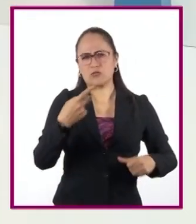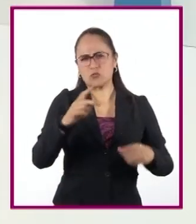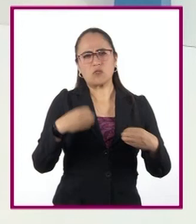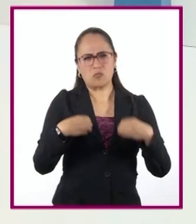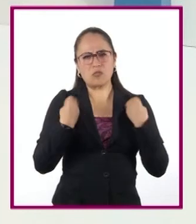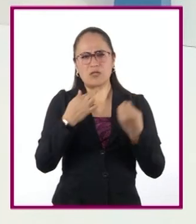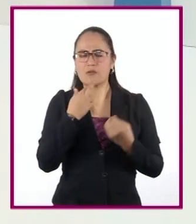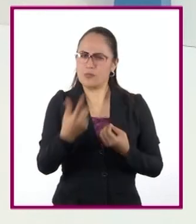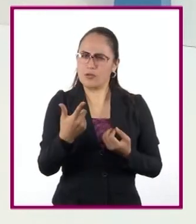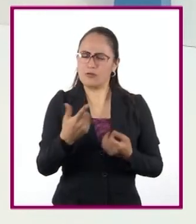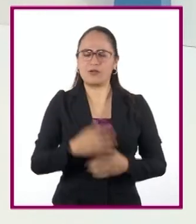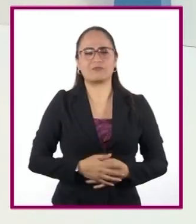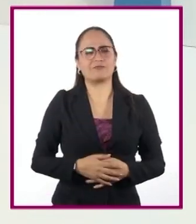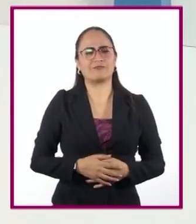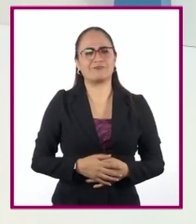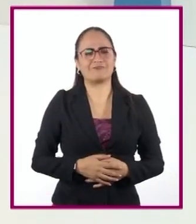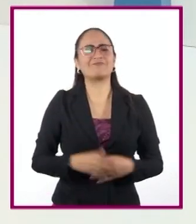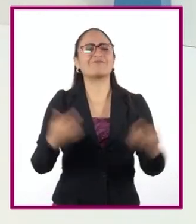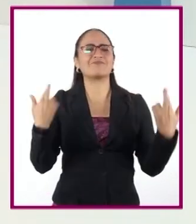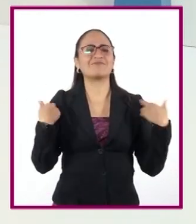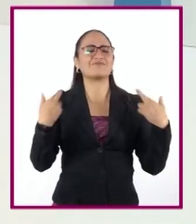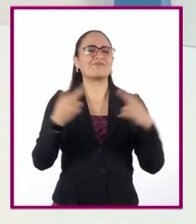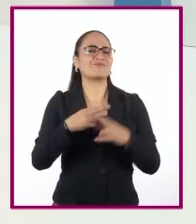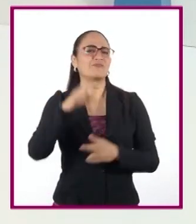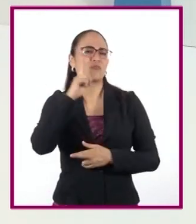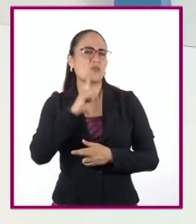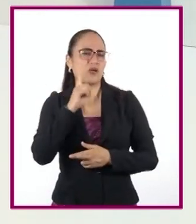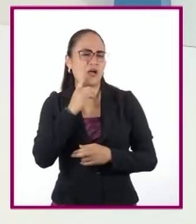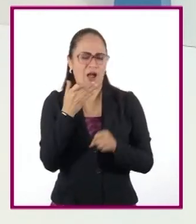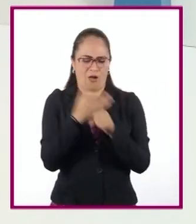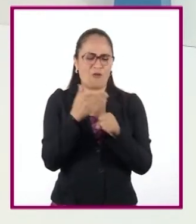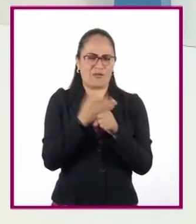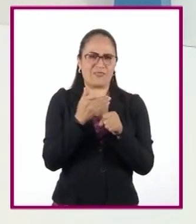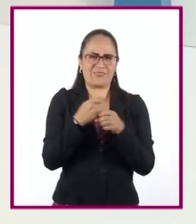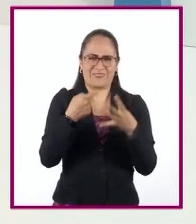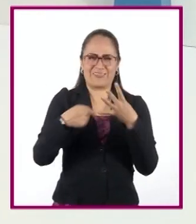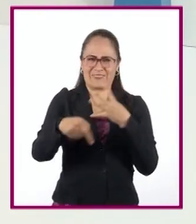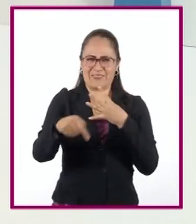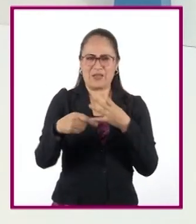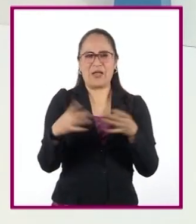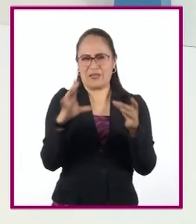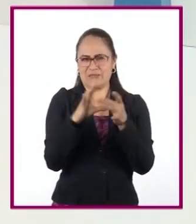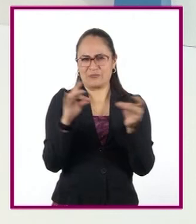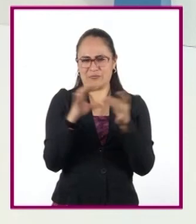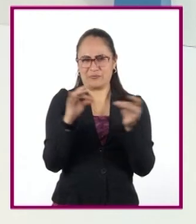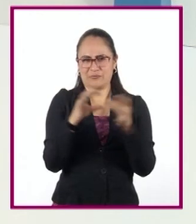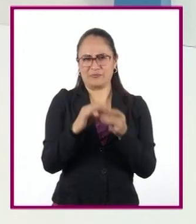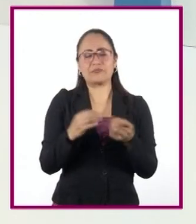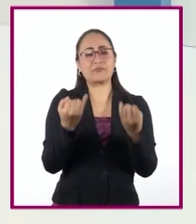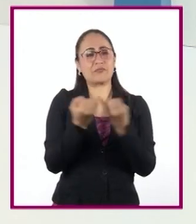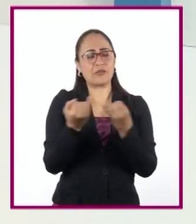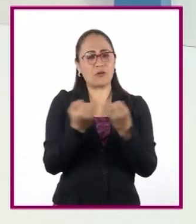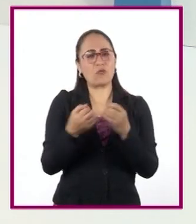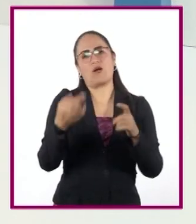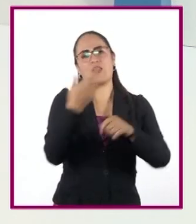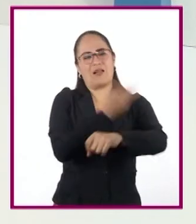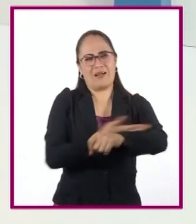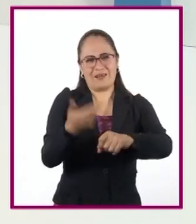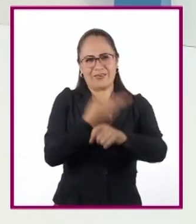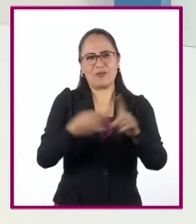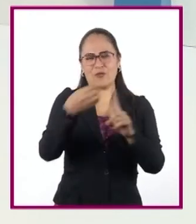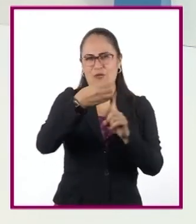vida. Maestra, con lo que vimos hasta el momento, y ya que la organización